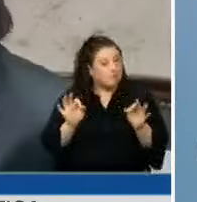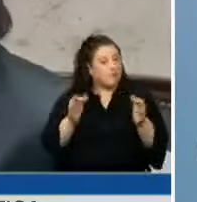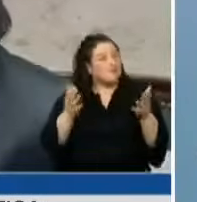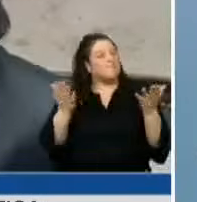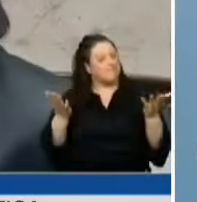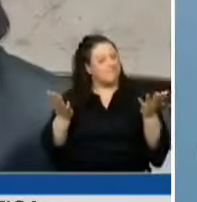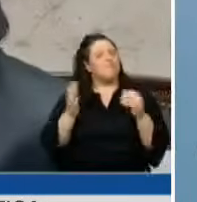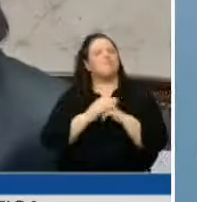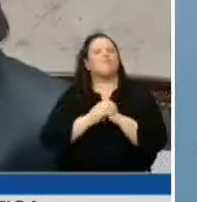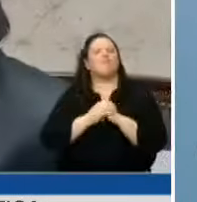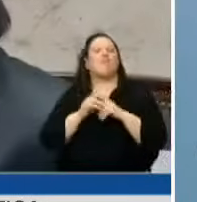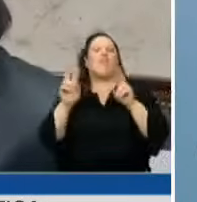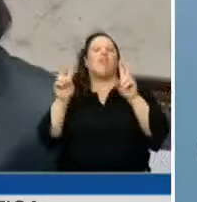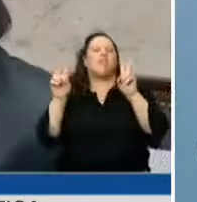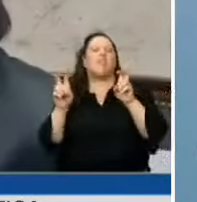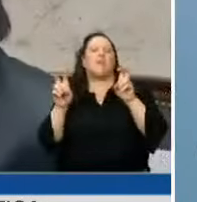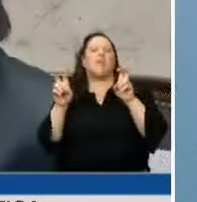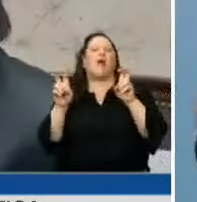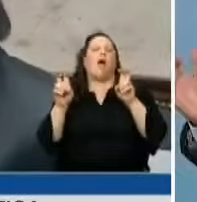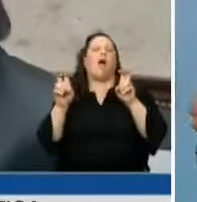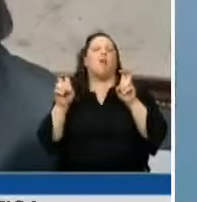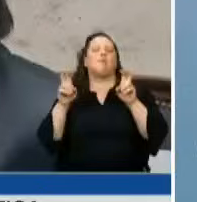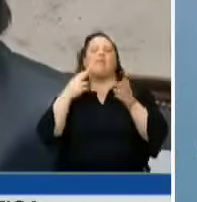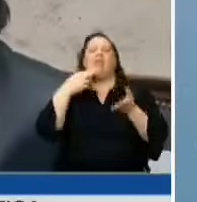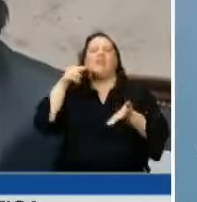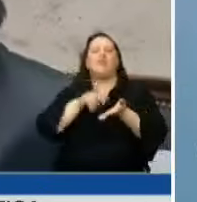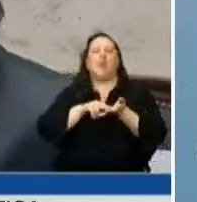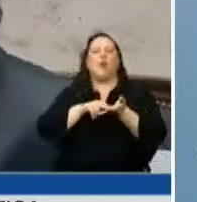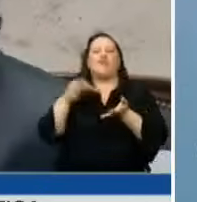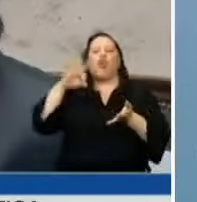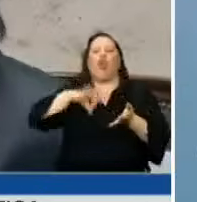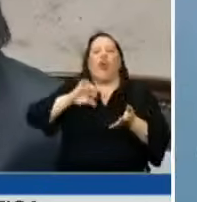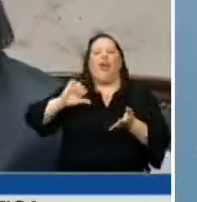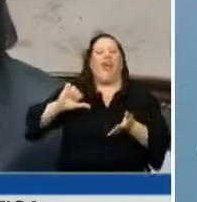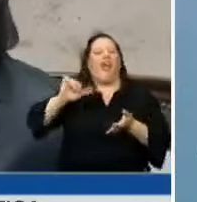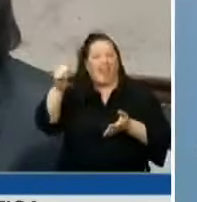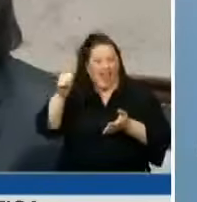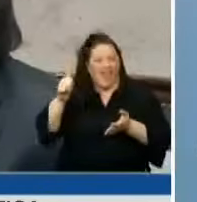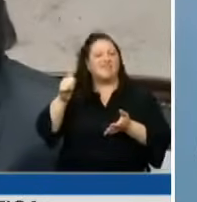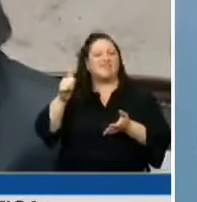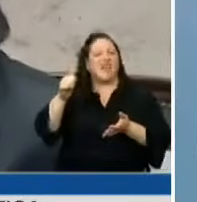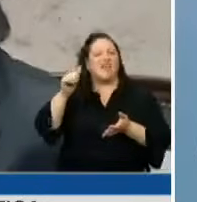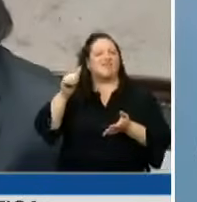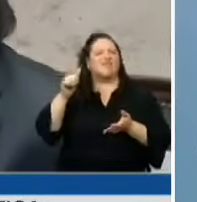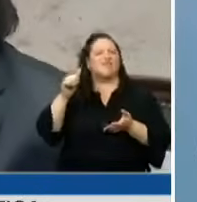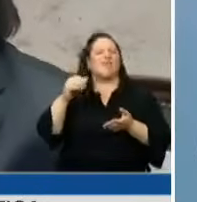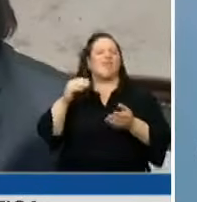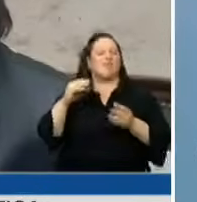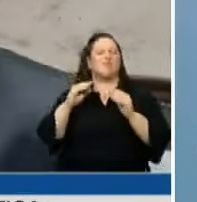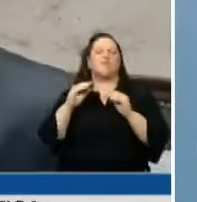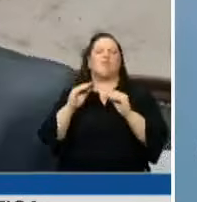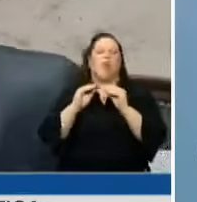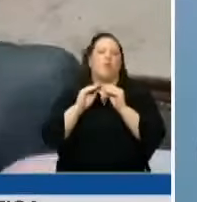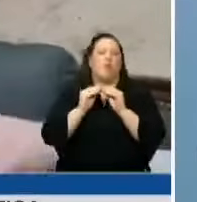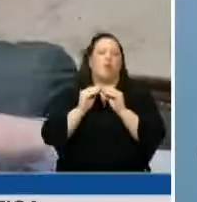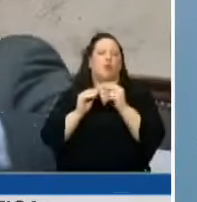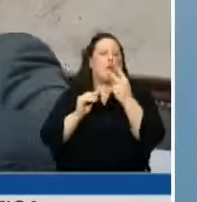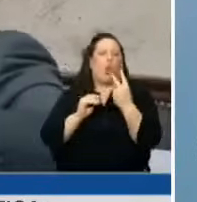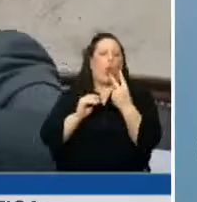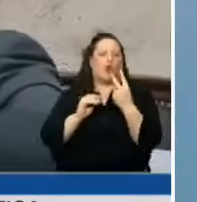en cuanto a la naturaleza de lo que es el impuesto a las ganancias, me parece, por dos motivos, un impuesto